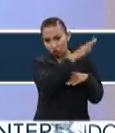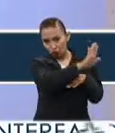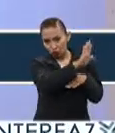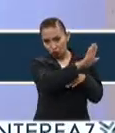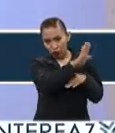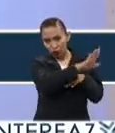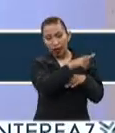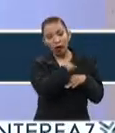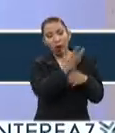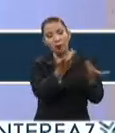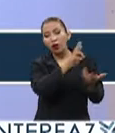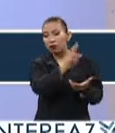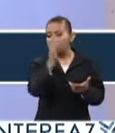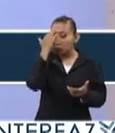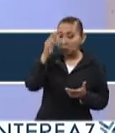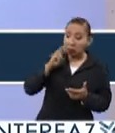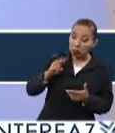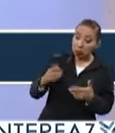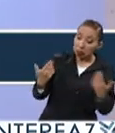existiendo, nos reconoce